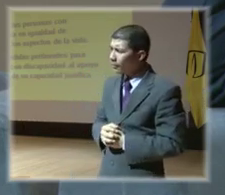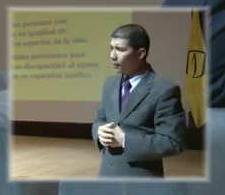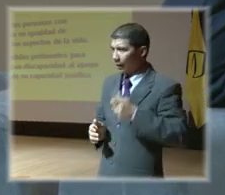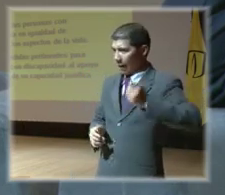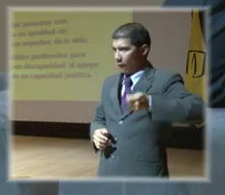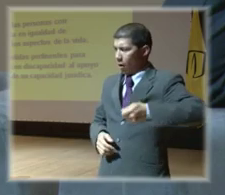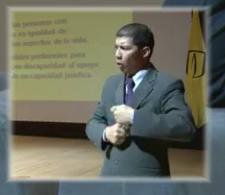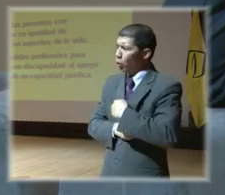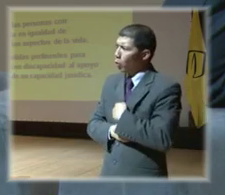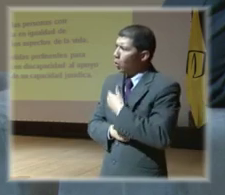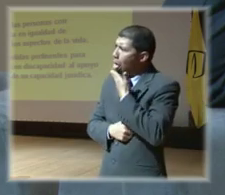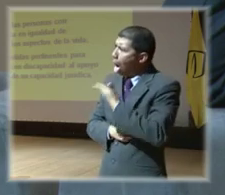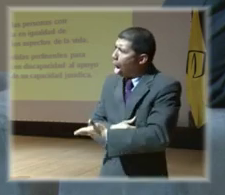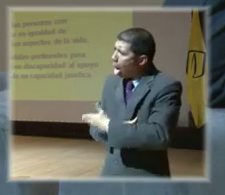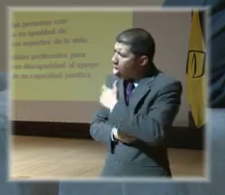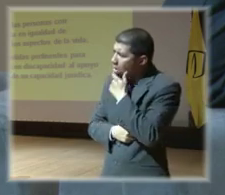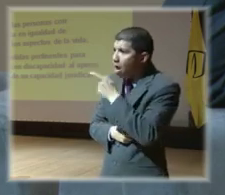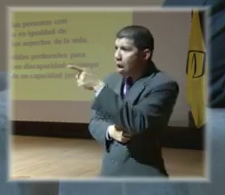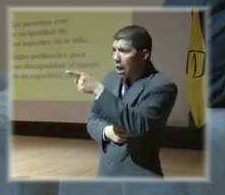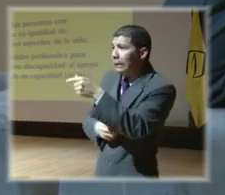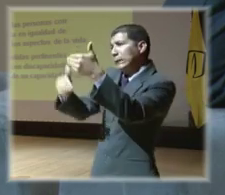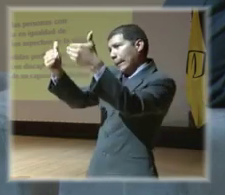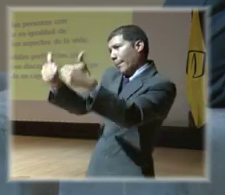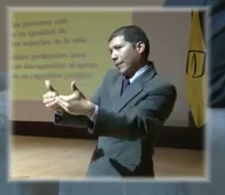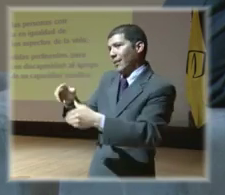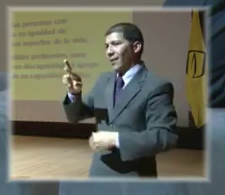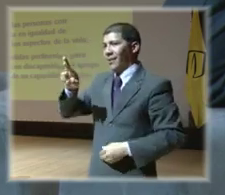televisión, porque en la...